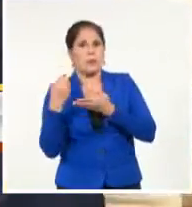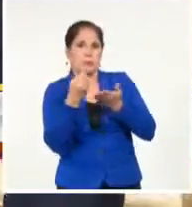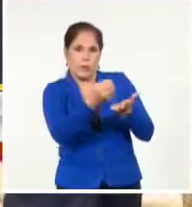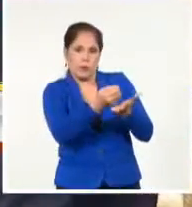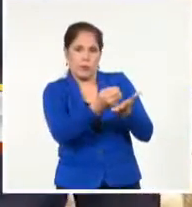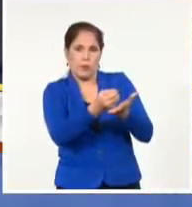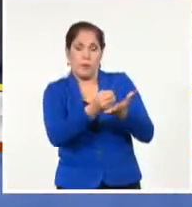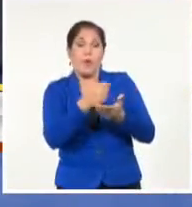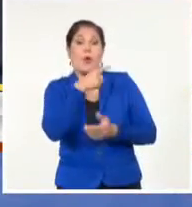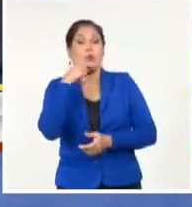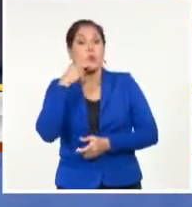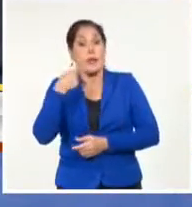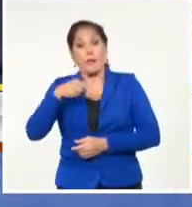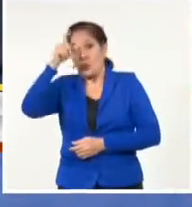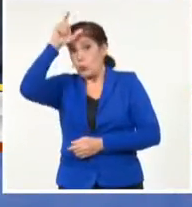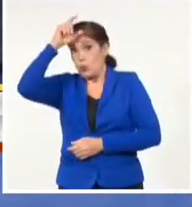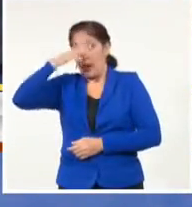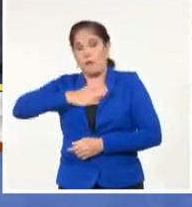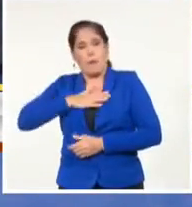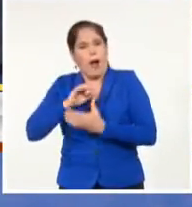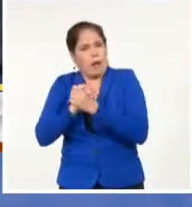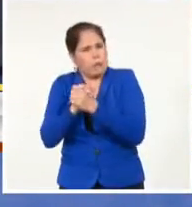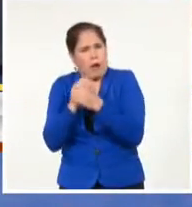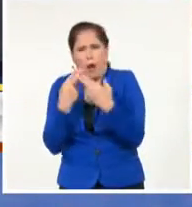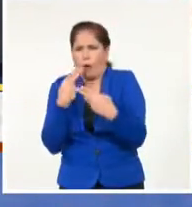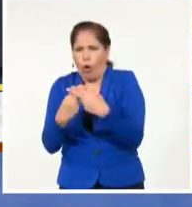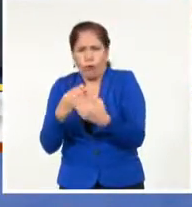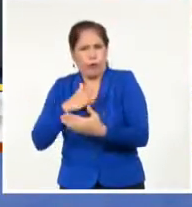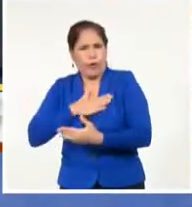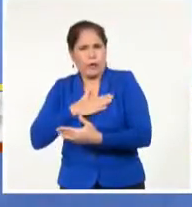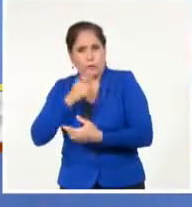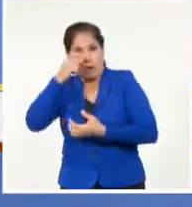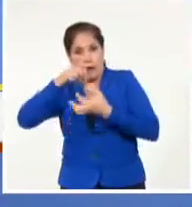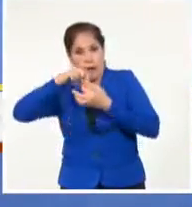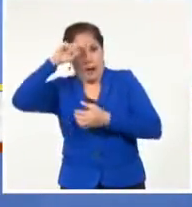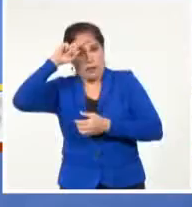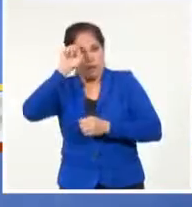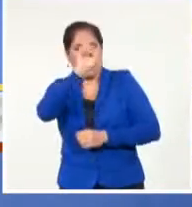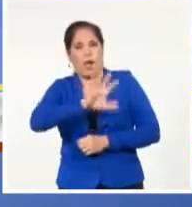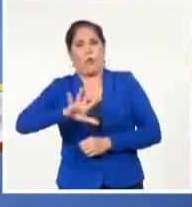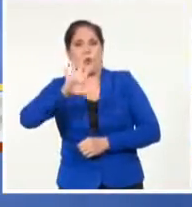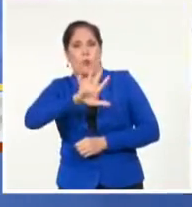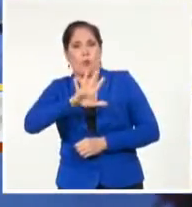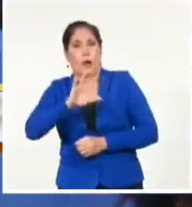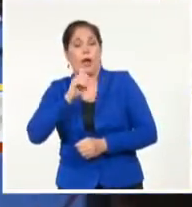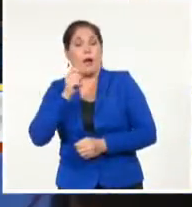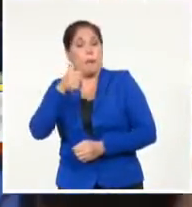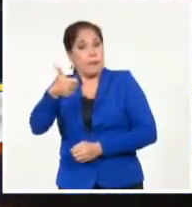Rusia considera a Turquía como el socio más fiable para suministrar gas a Europa. Putin ha